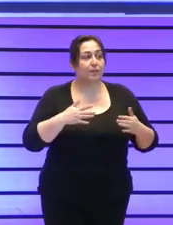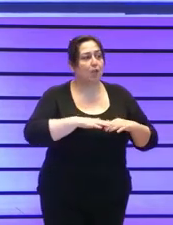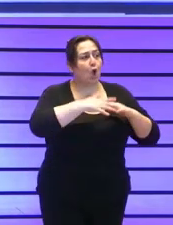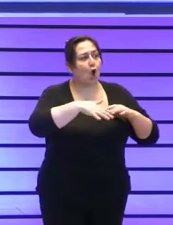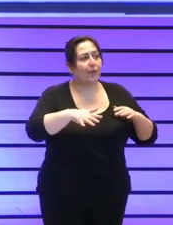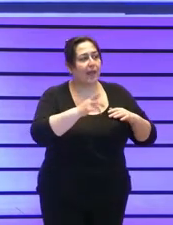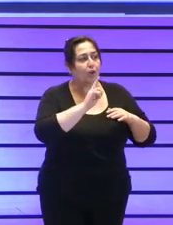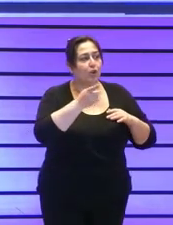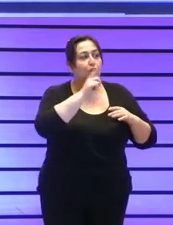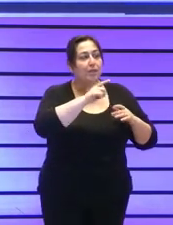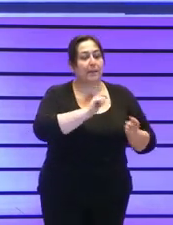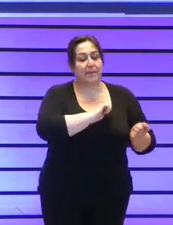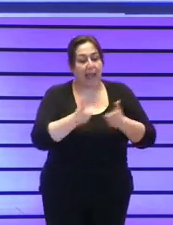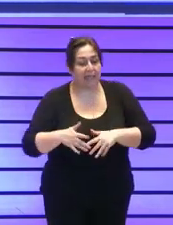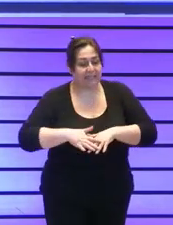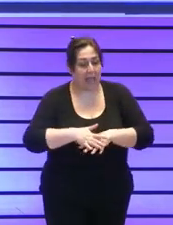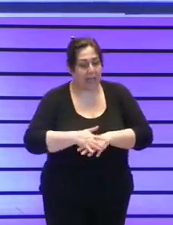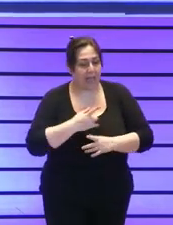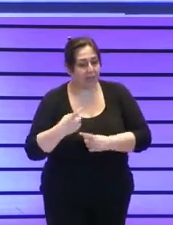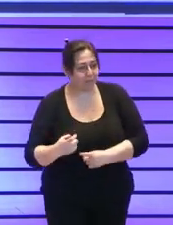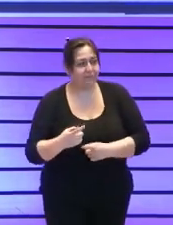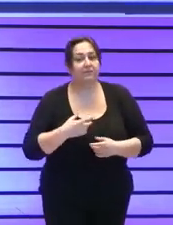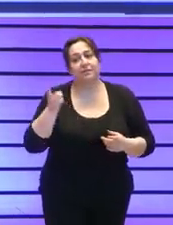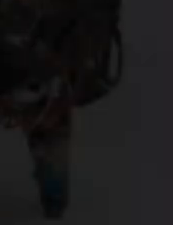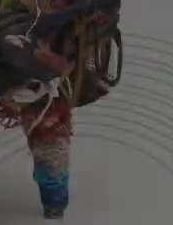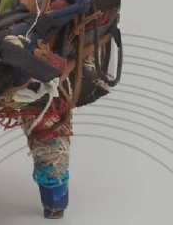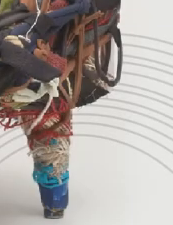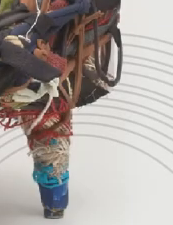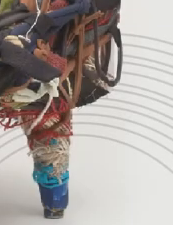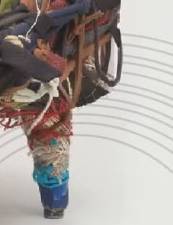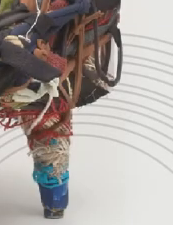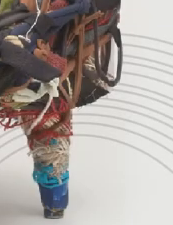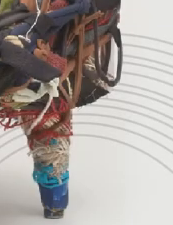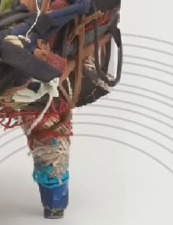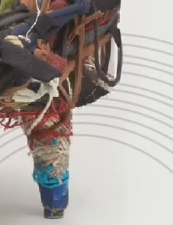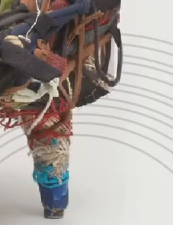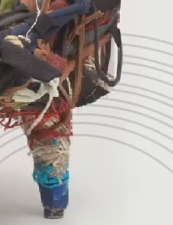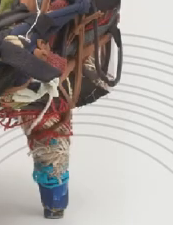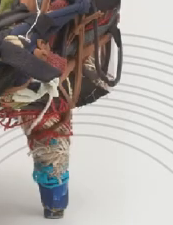que echar también red. También. Pues muchas gracias, Marta.